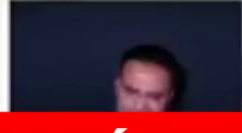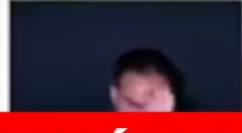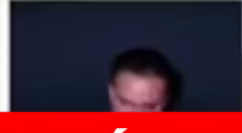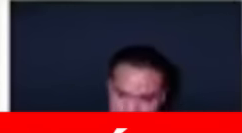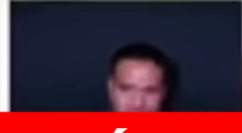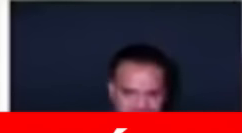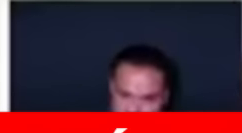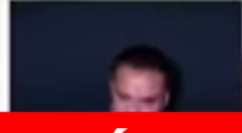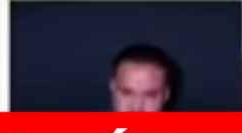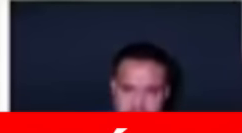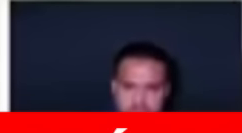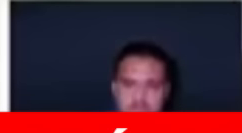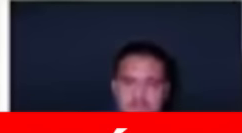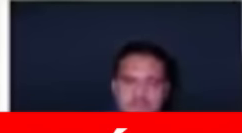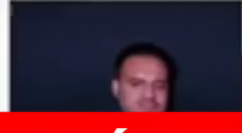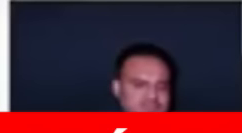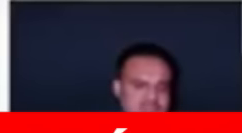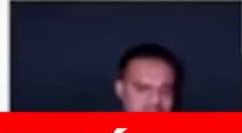nadie.